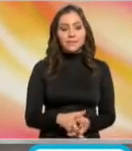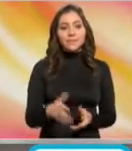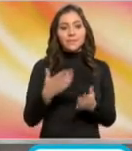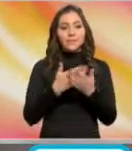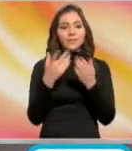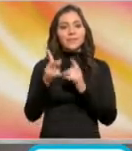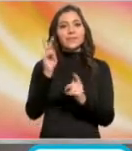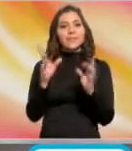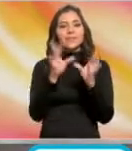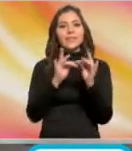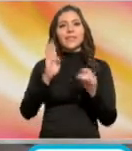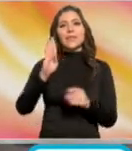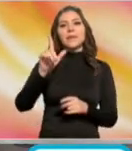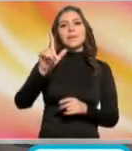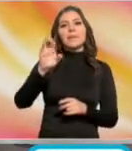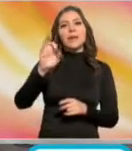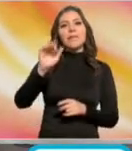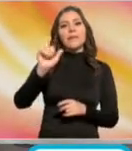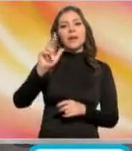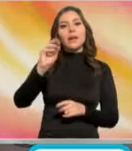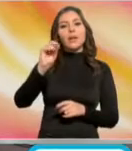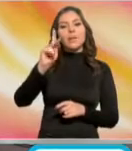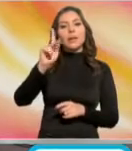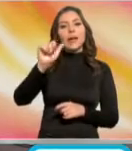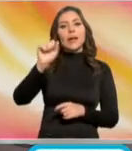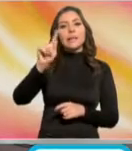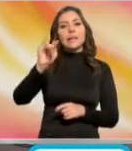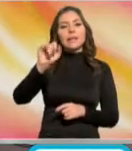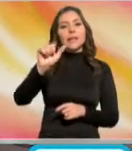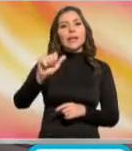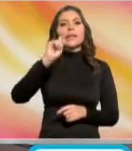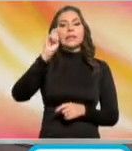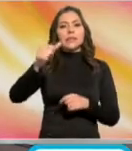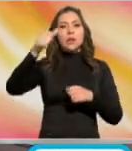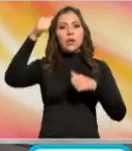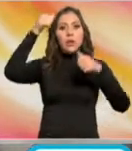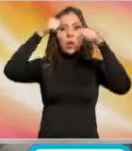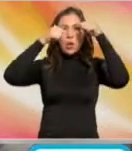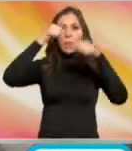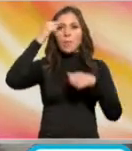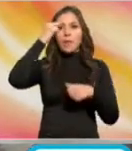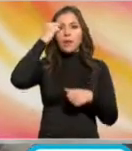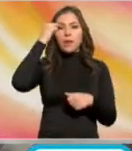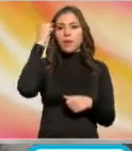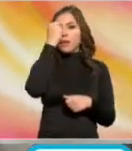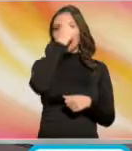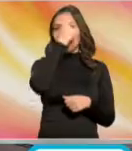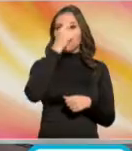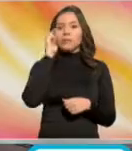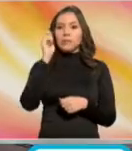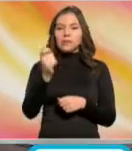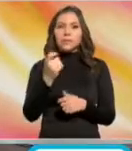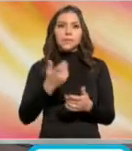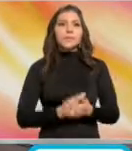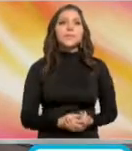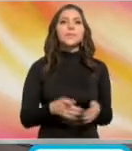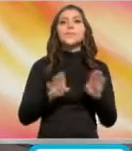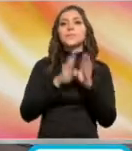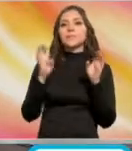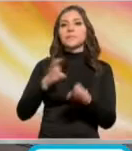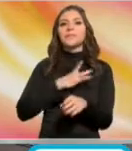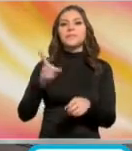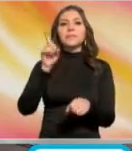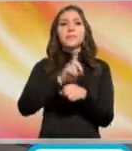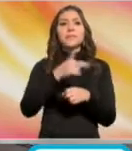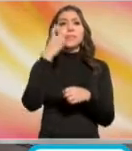Pues hoy vamos a platicar de la blefaroplastía, mejor conocido como la cirugía de párpados. Así es. Doctor, ¿cómo Hola, estás? ¿cómo estás? Buenos días. ¿Cómo Hola, estás? Gaby. ¿Qué Hola. tal, doctor?